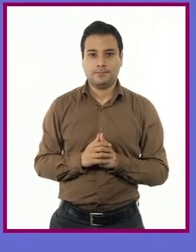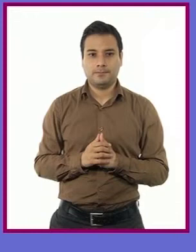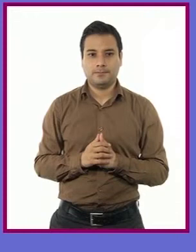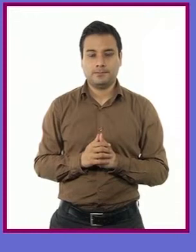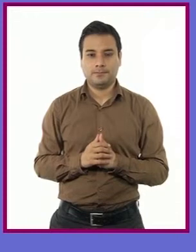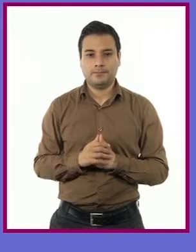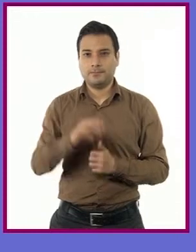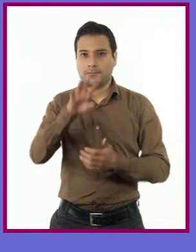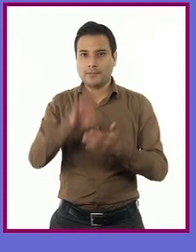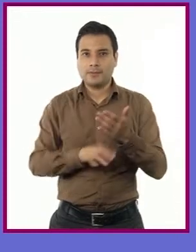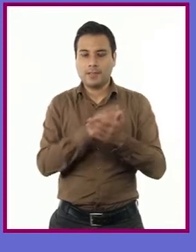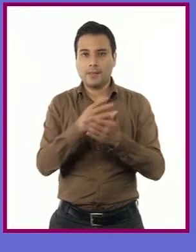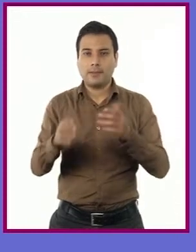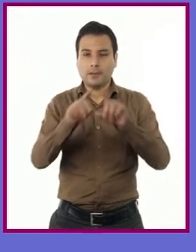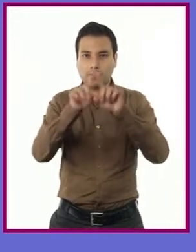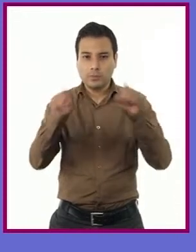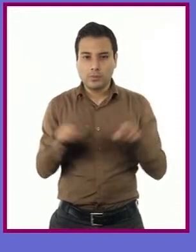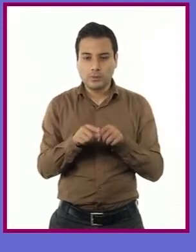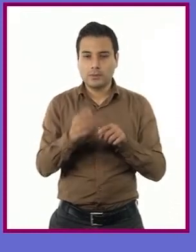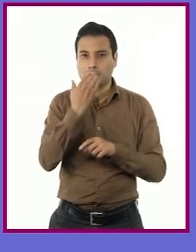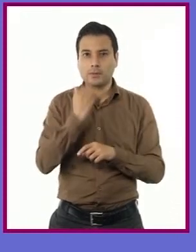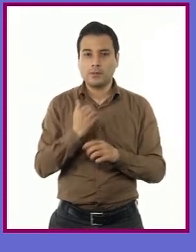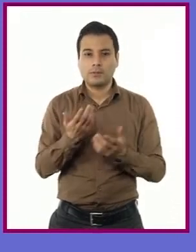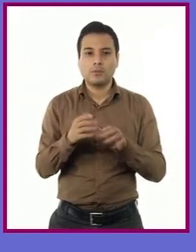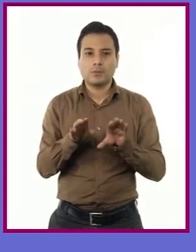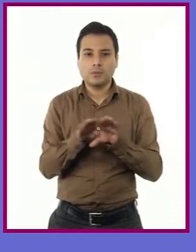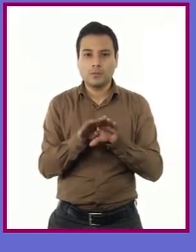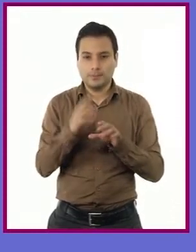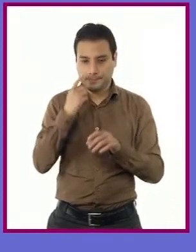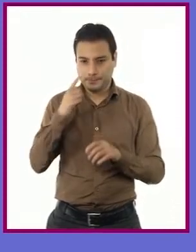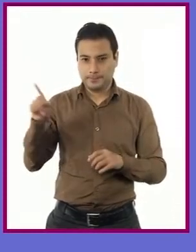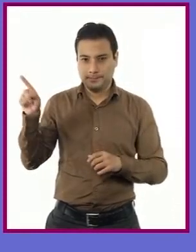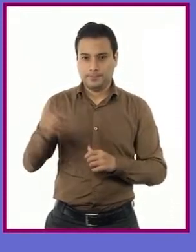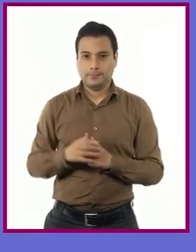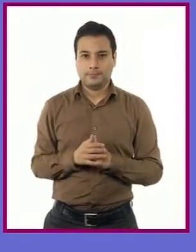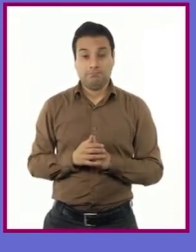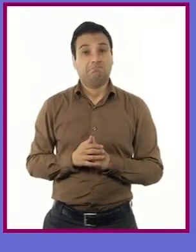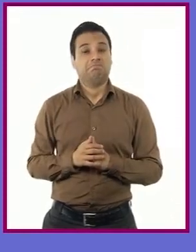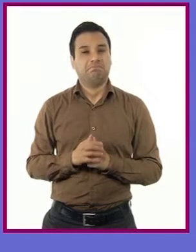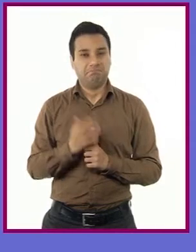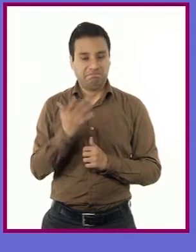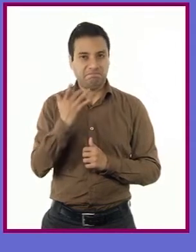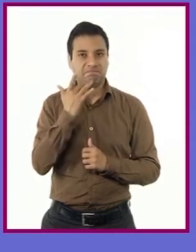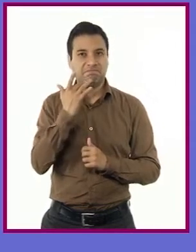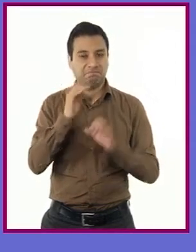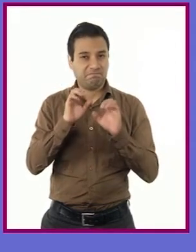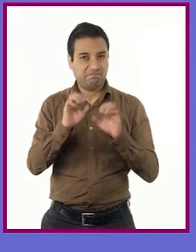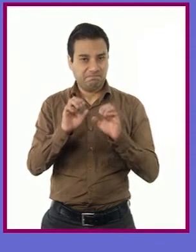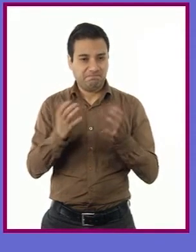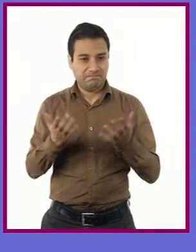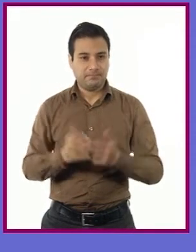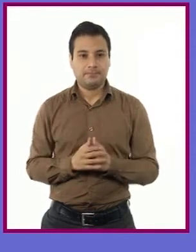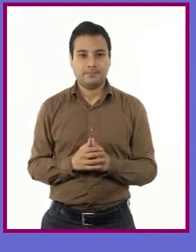Tabla sin bordes. Los bordes de la tabla se quitaron, dando una presentación más agradable a la